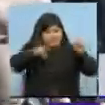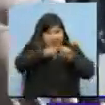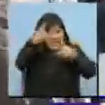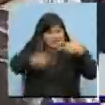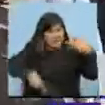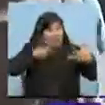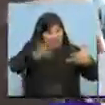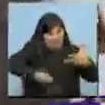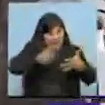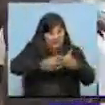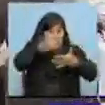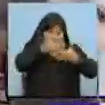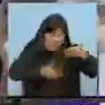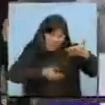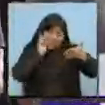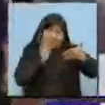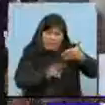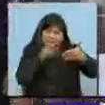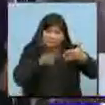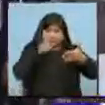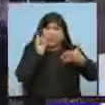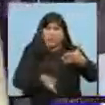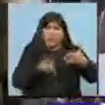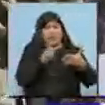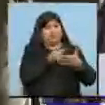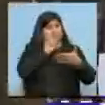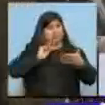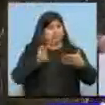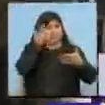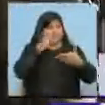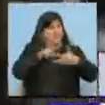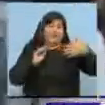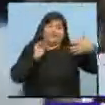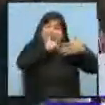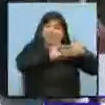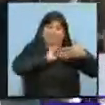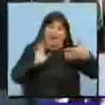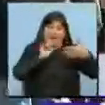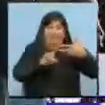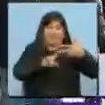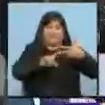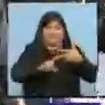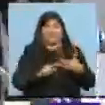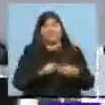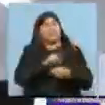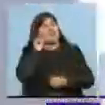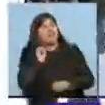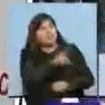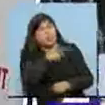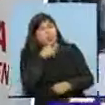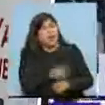sentido nosotros tratamos de tener tres funciones tenemos como tres aspectos de los que trabajamos fuertemente y parejo